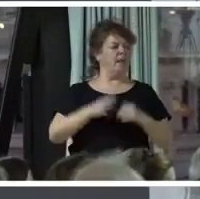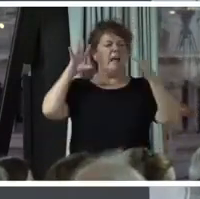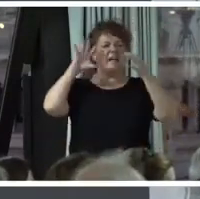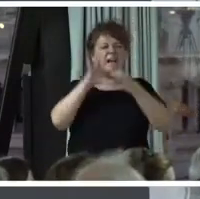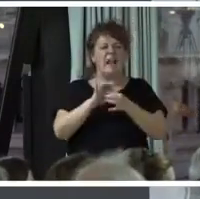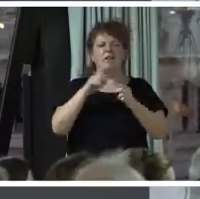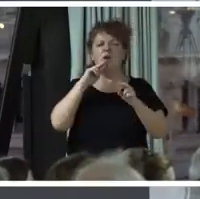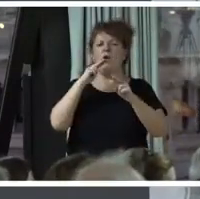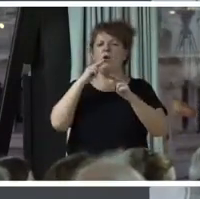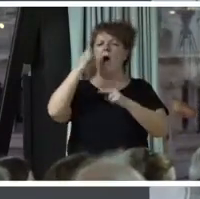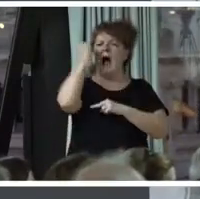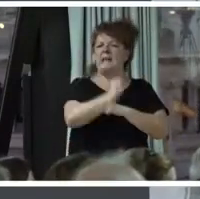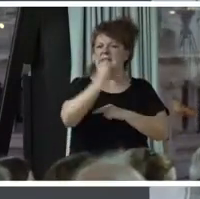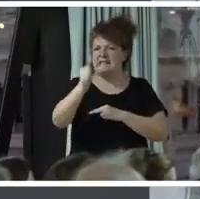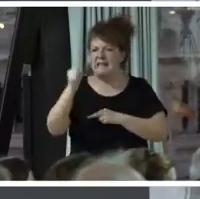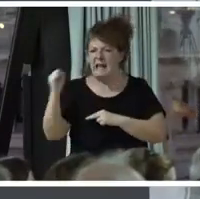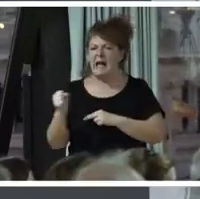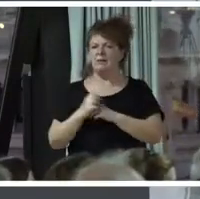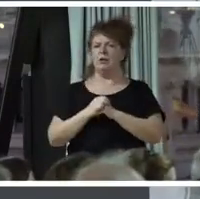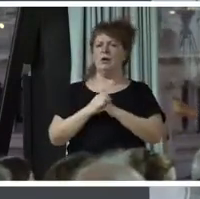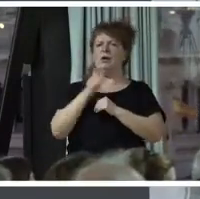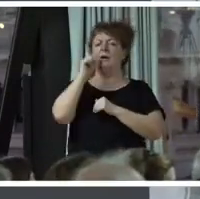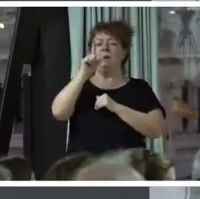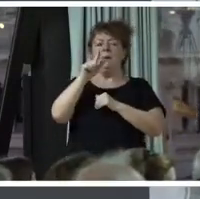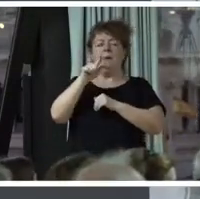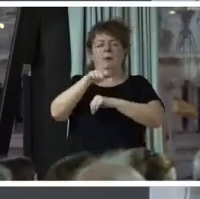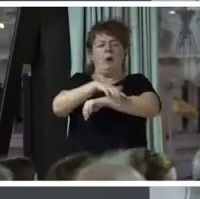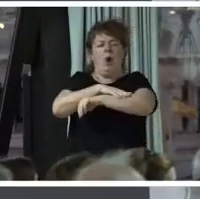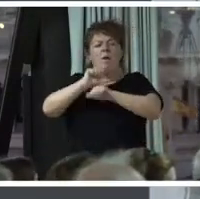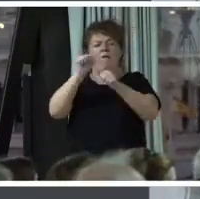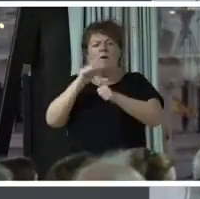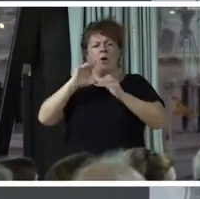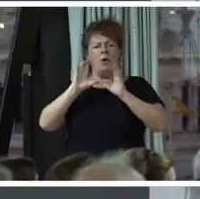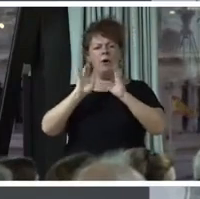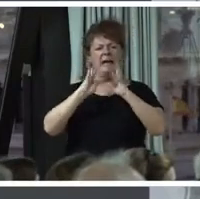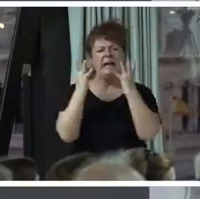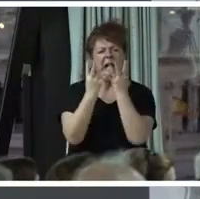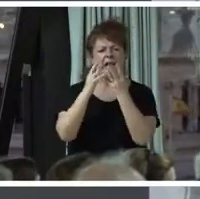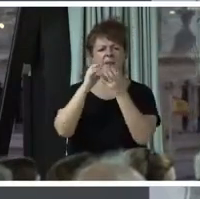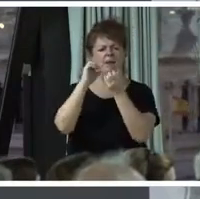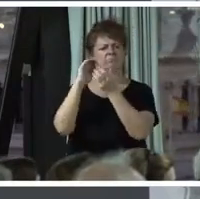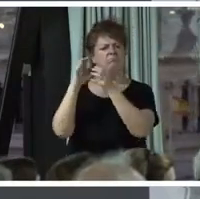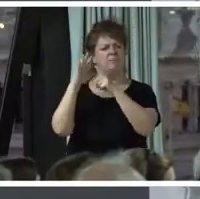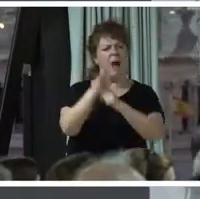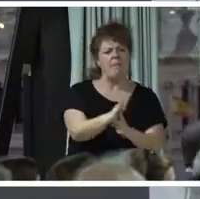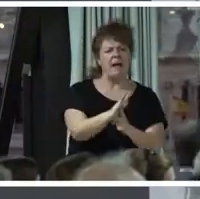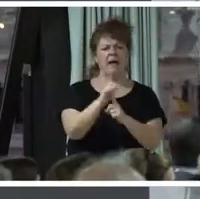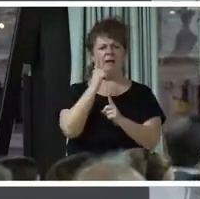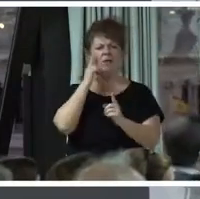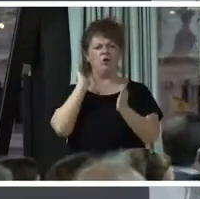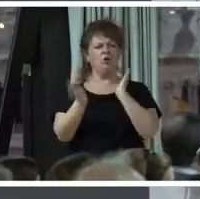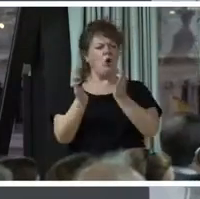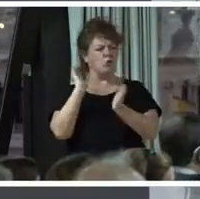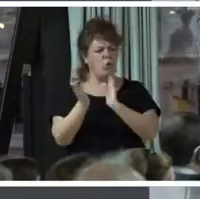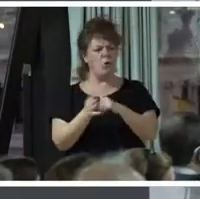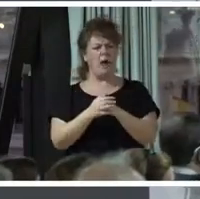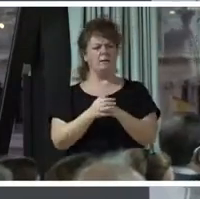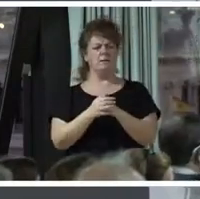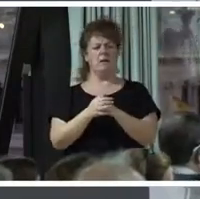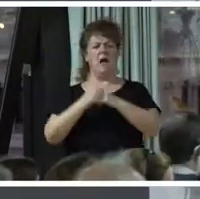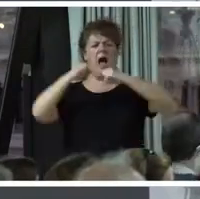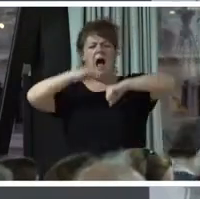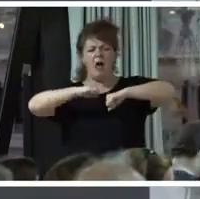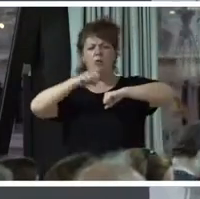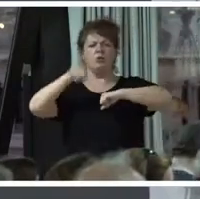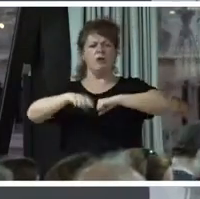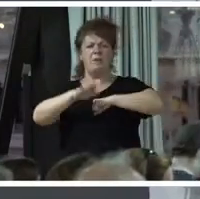los asesinatos con un régimen de apar heid con las torturas con la mayor parte de la población adulta